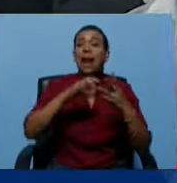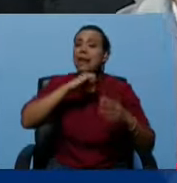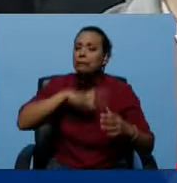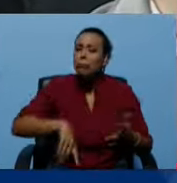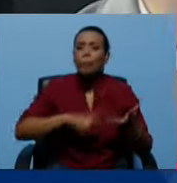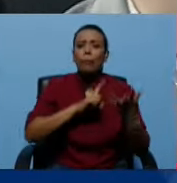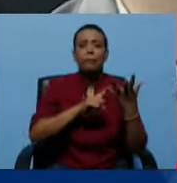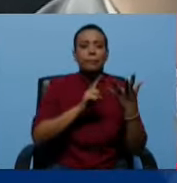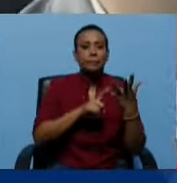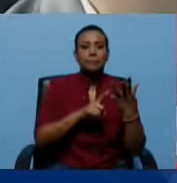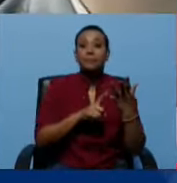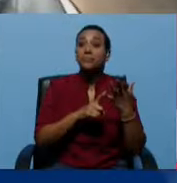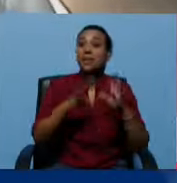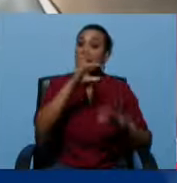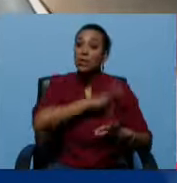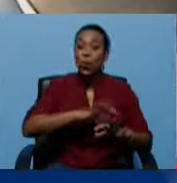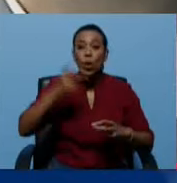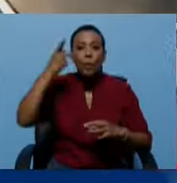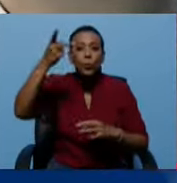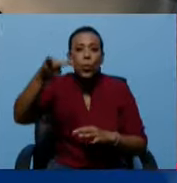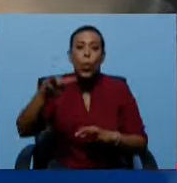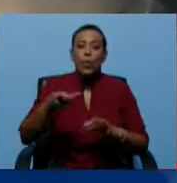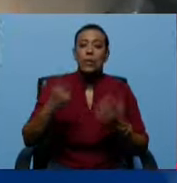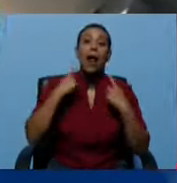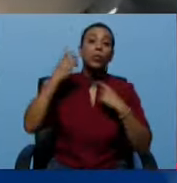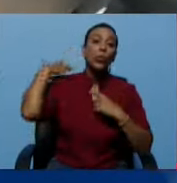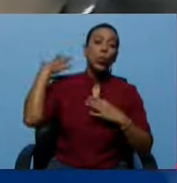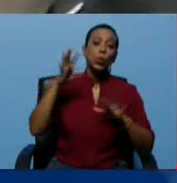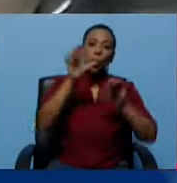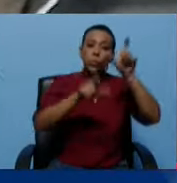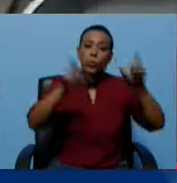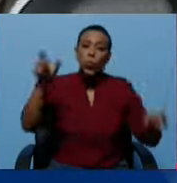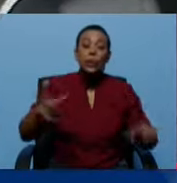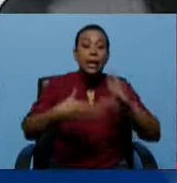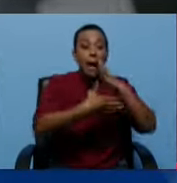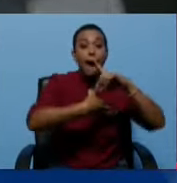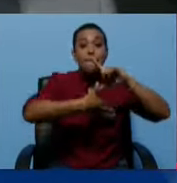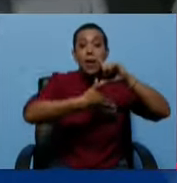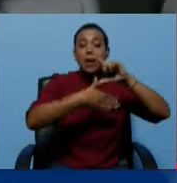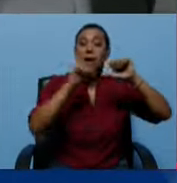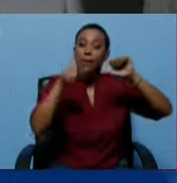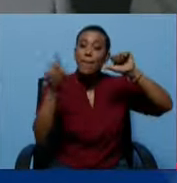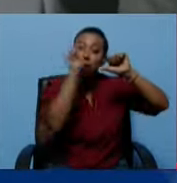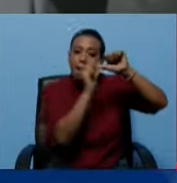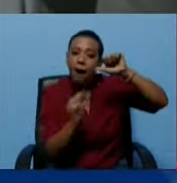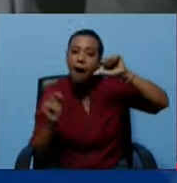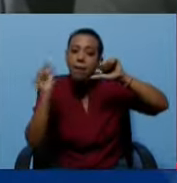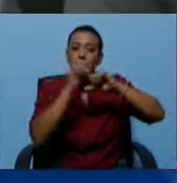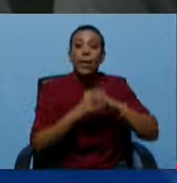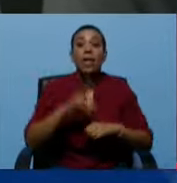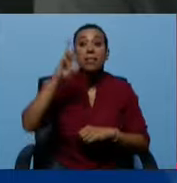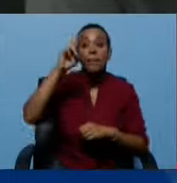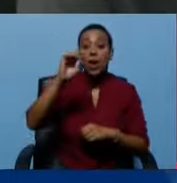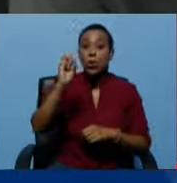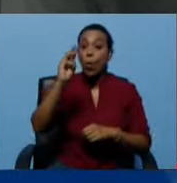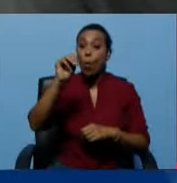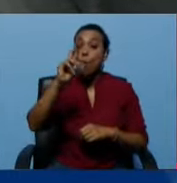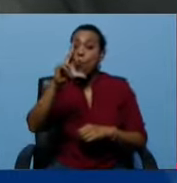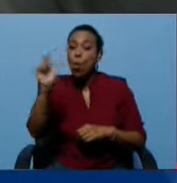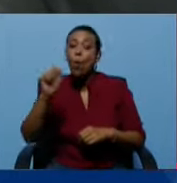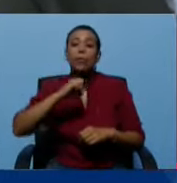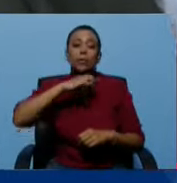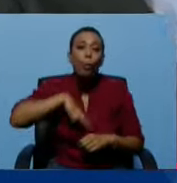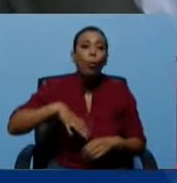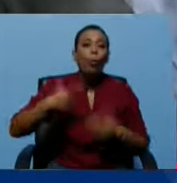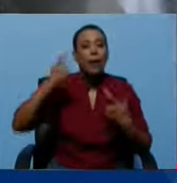historia, la sociología, la antropología de nuestra América y del Caribe. También de Rómulo Gallegos, de su historia,